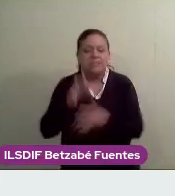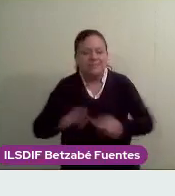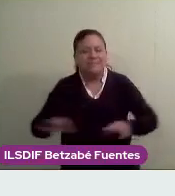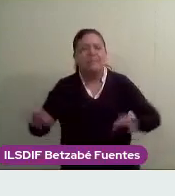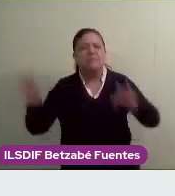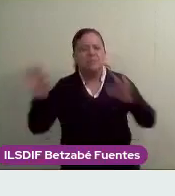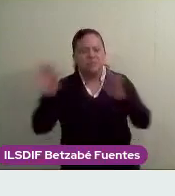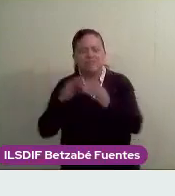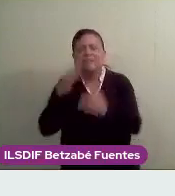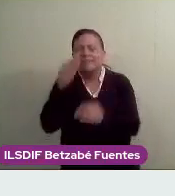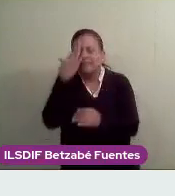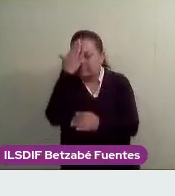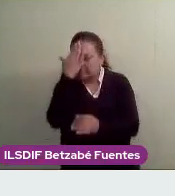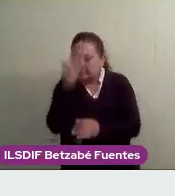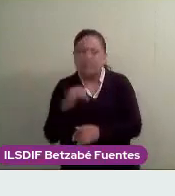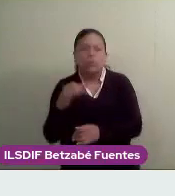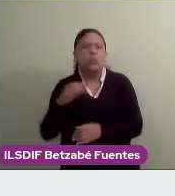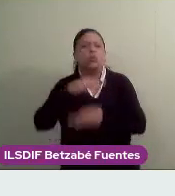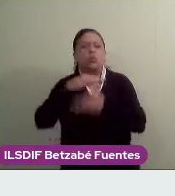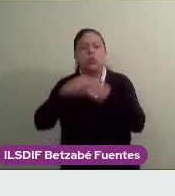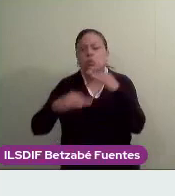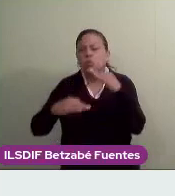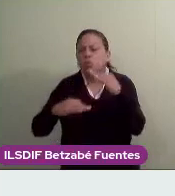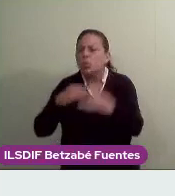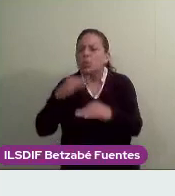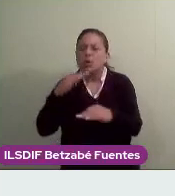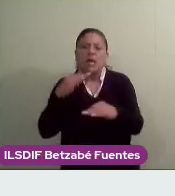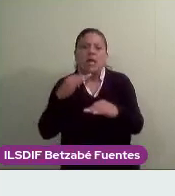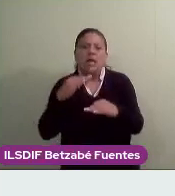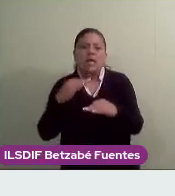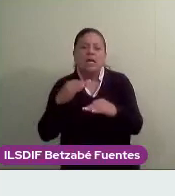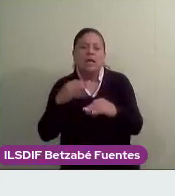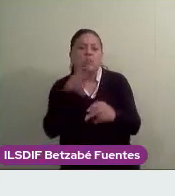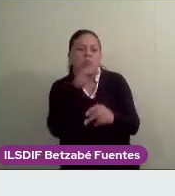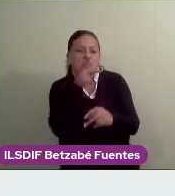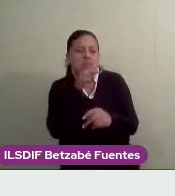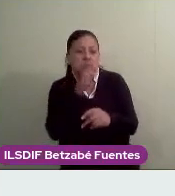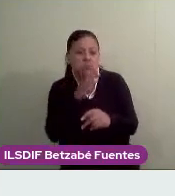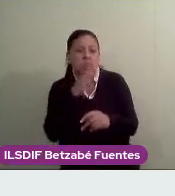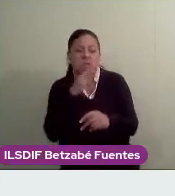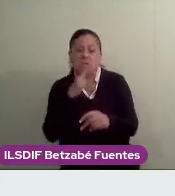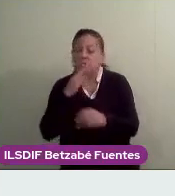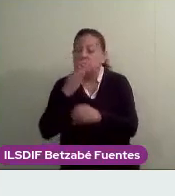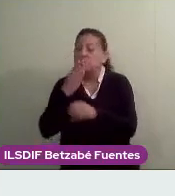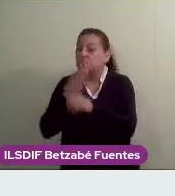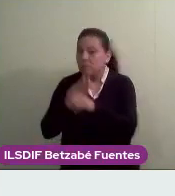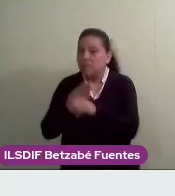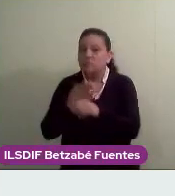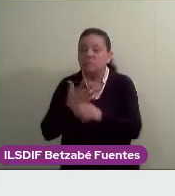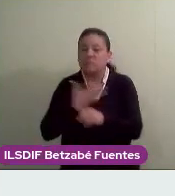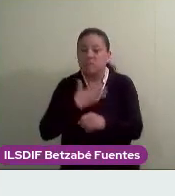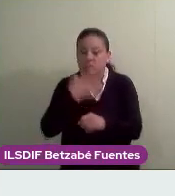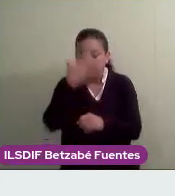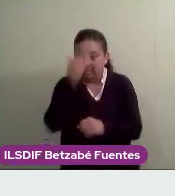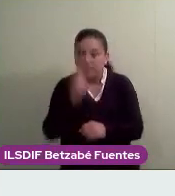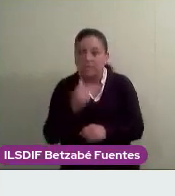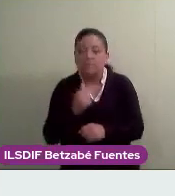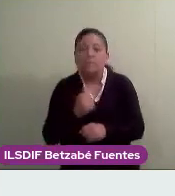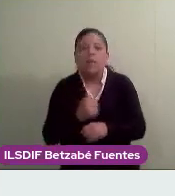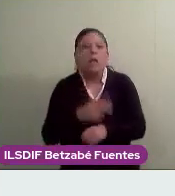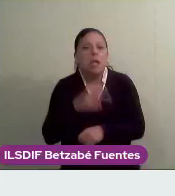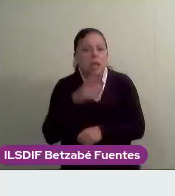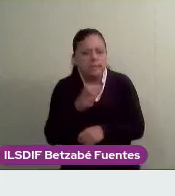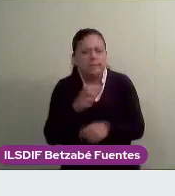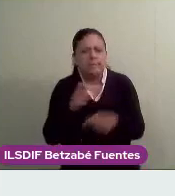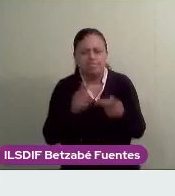estas situaciones como padres responsables que van a ser. ¿Ok? Entonces, esto es una situación, ¿no? La otra